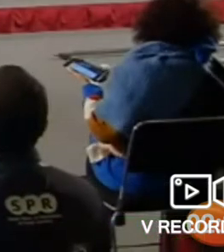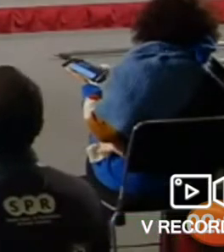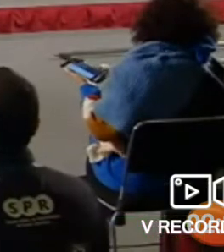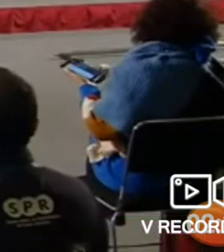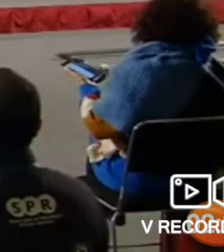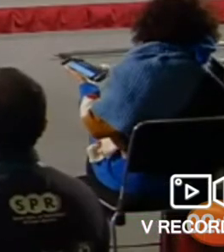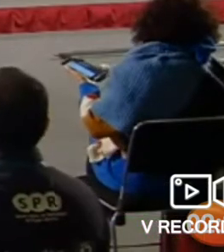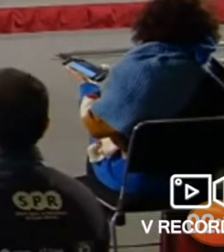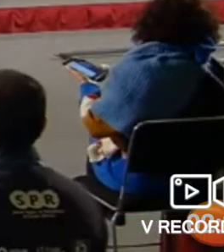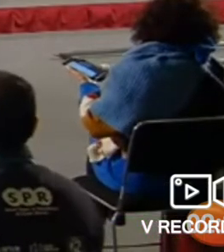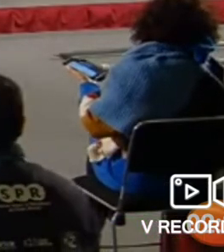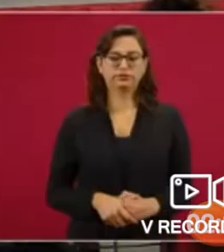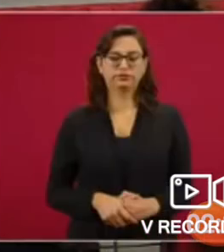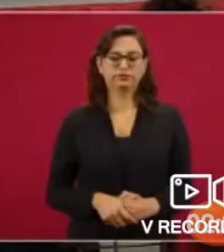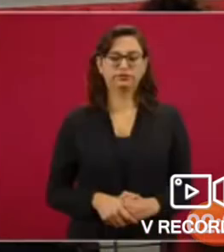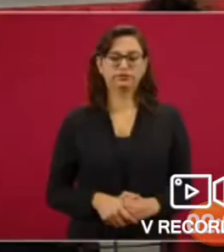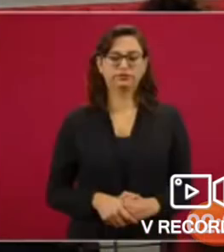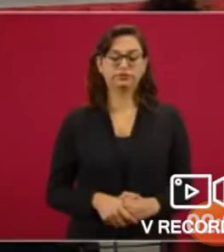Vamos a